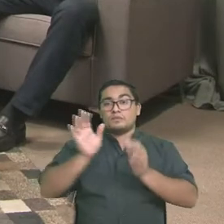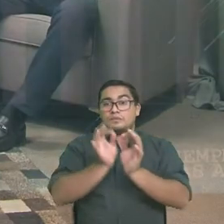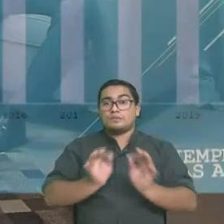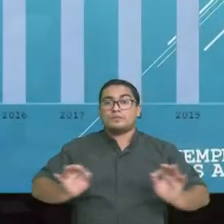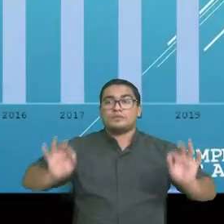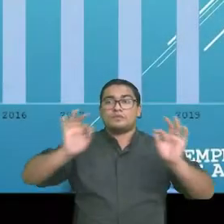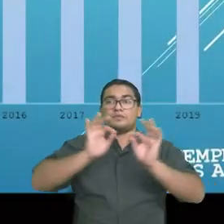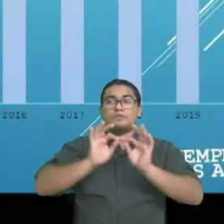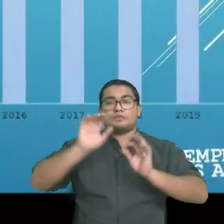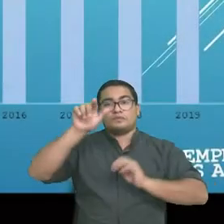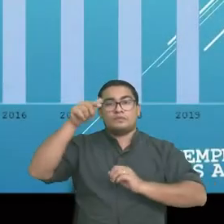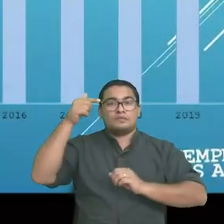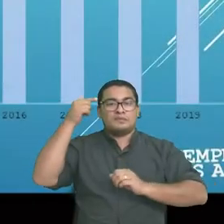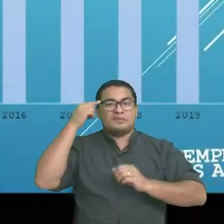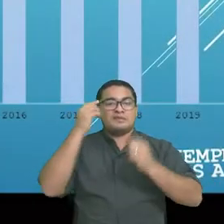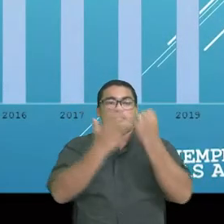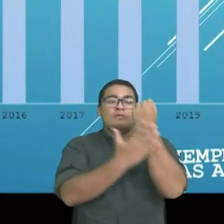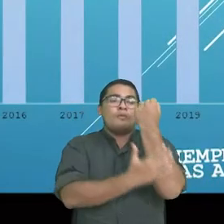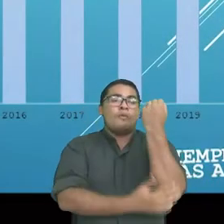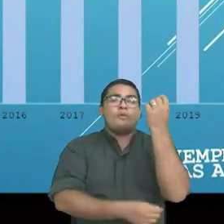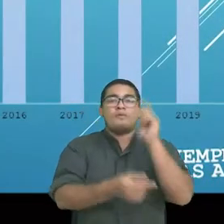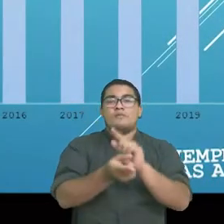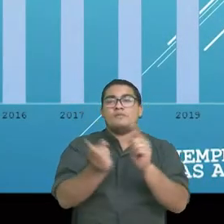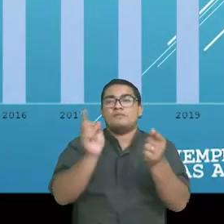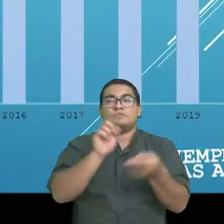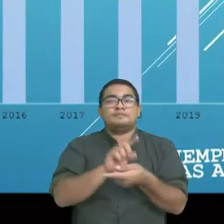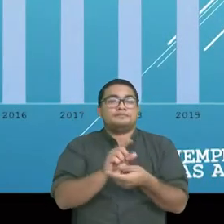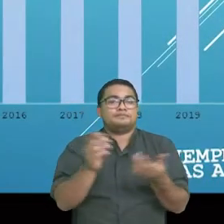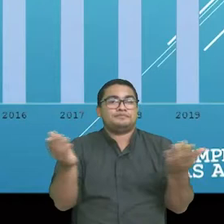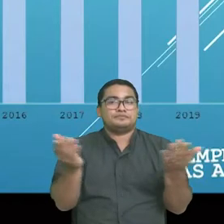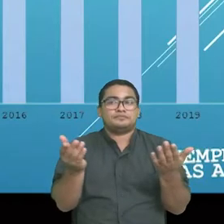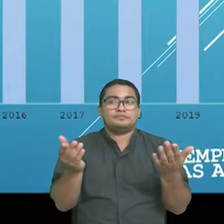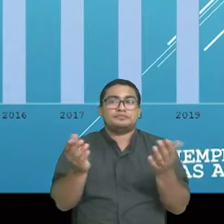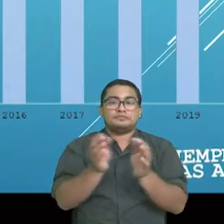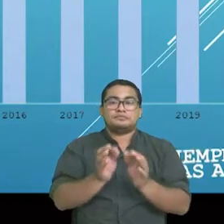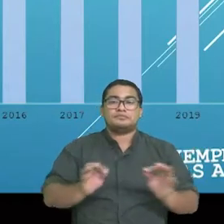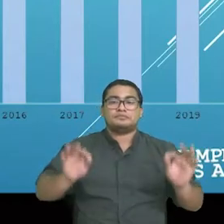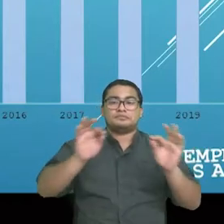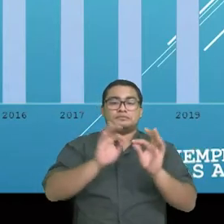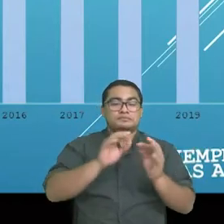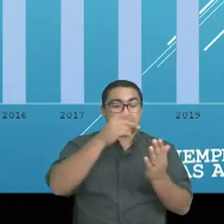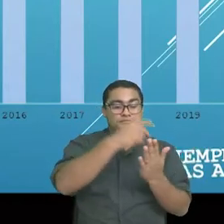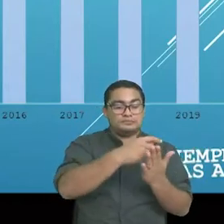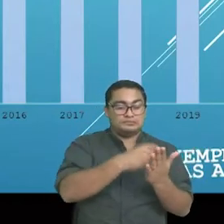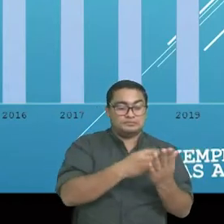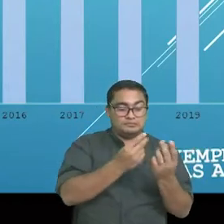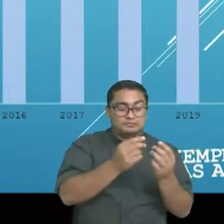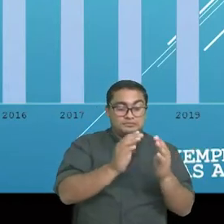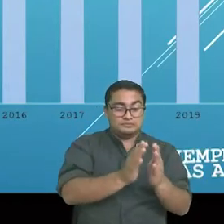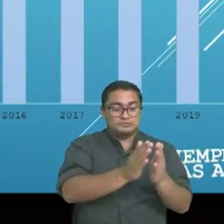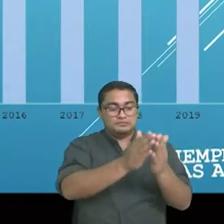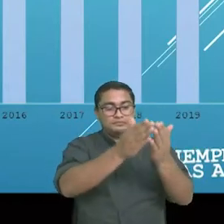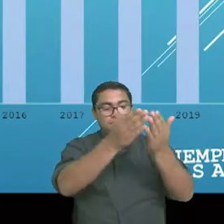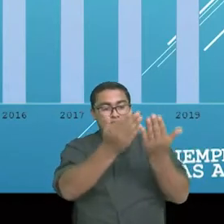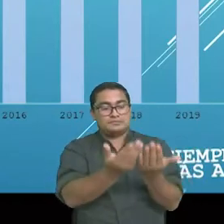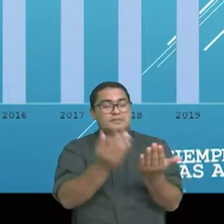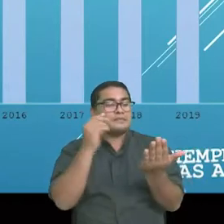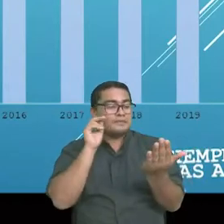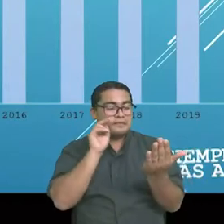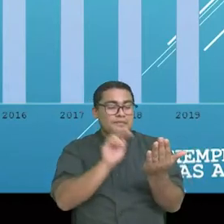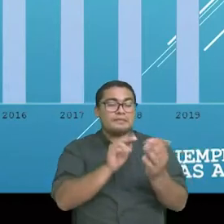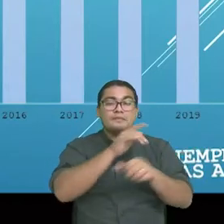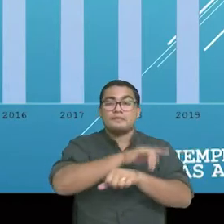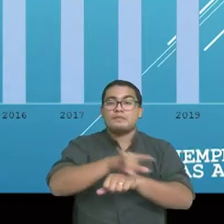de Reducción de Pobreza, ¿cómo se expresa? Solo tiene que abrir el Presupuesto General de la República y buscar la estrategia